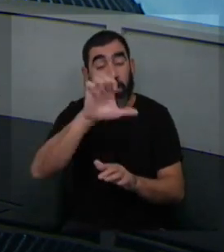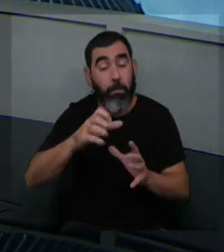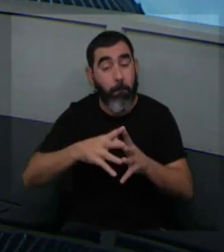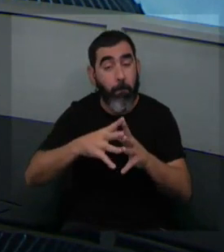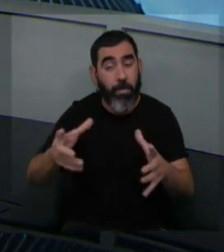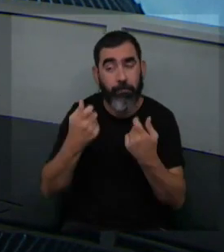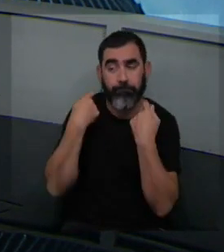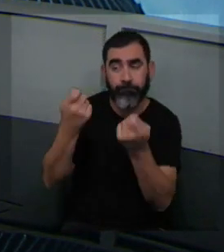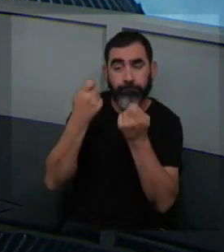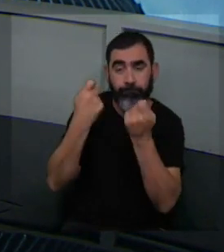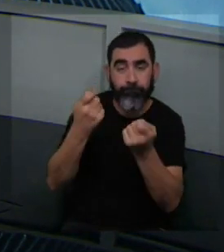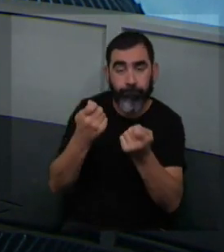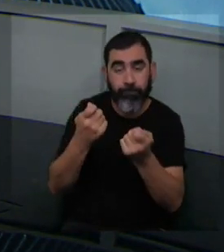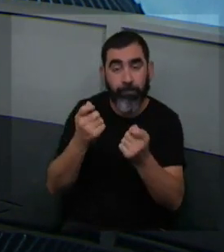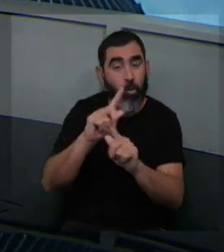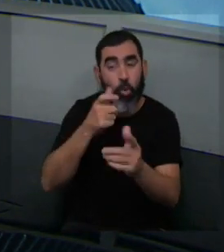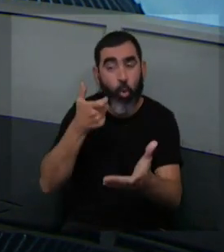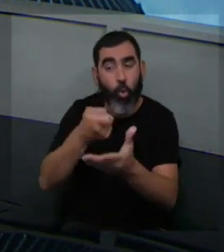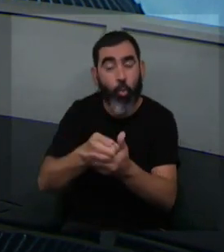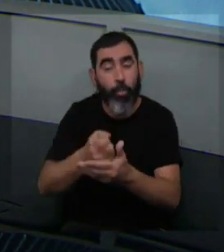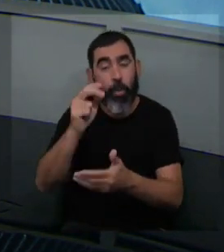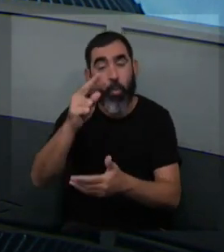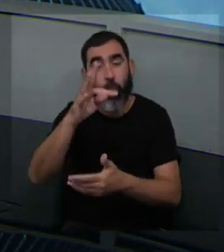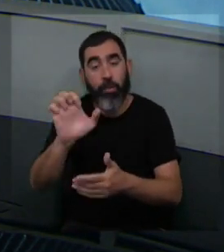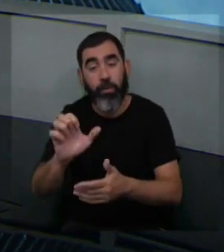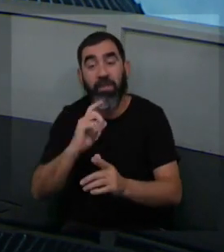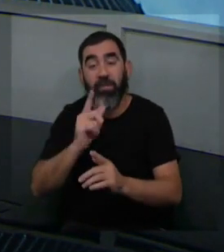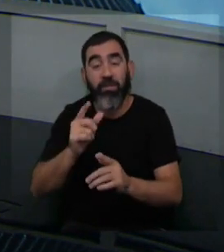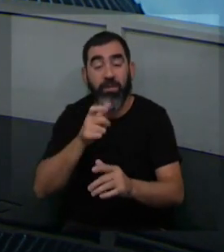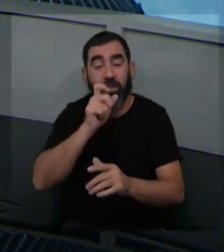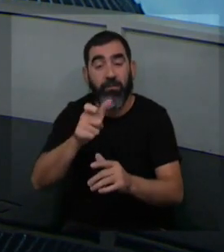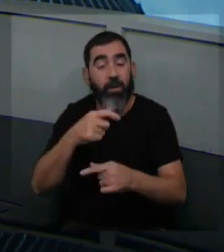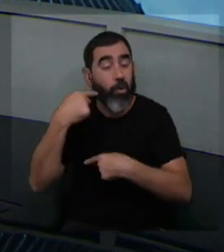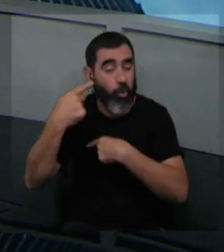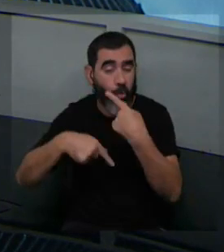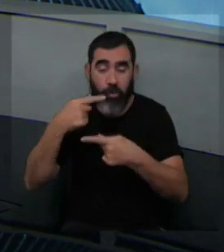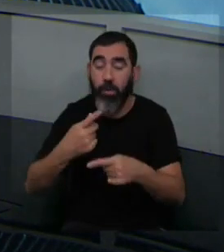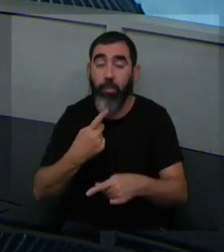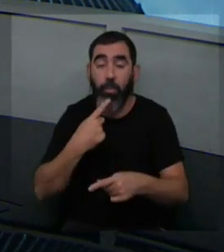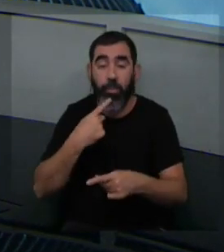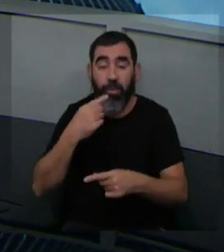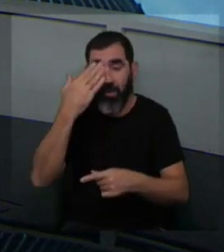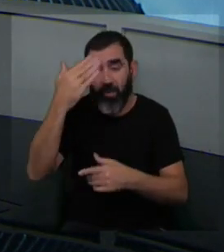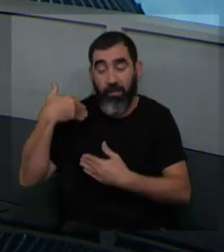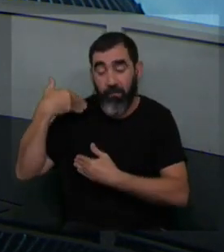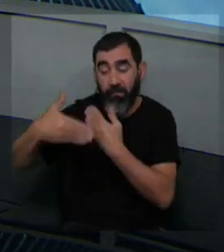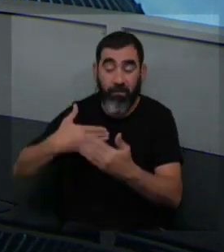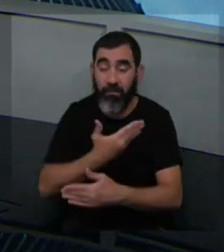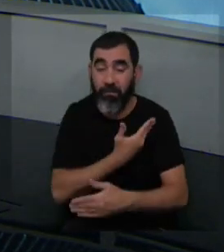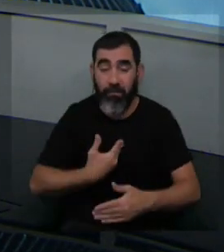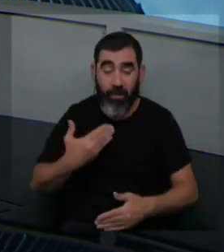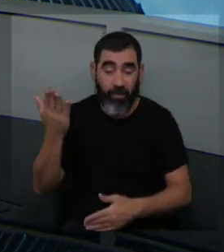grandes consumidoras de energía dejen de comprarle al ente. Aseguró que esto representa la continuidad de políticas desarrolladas por los